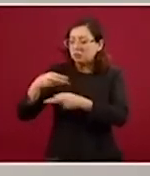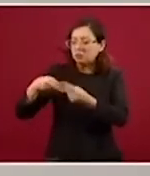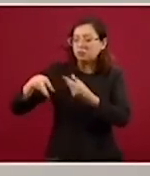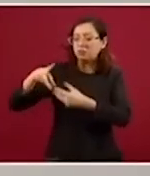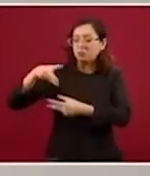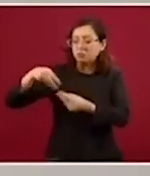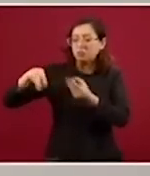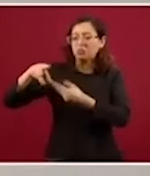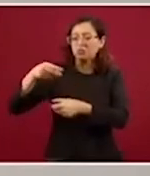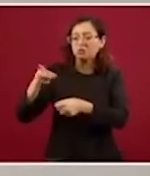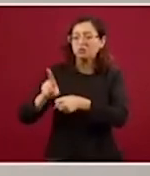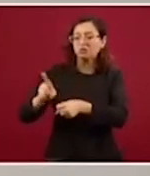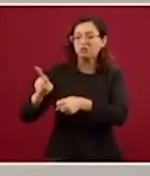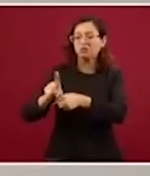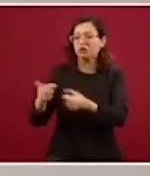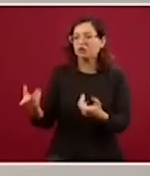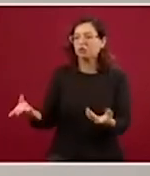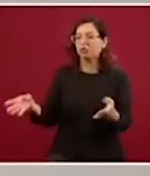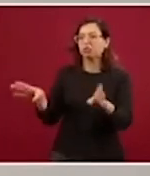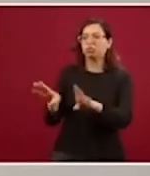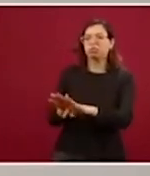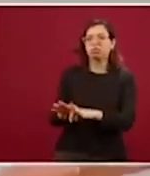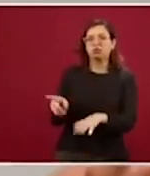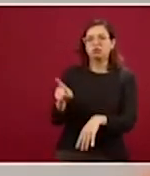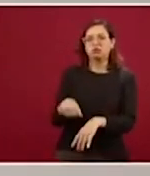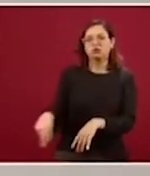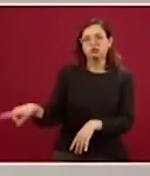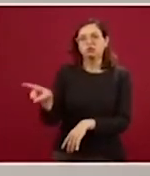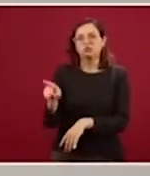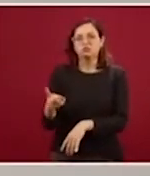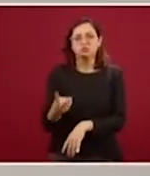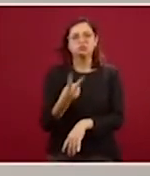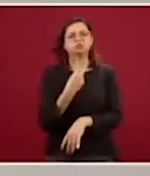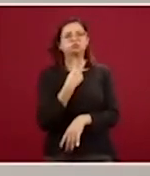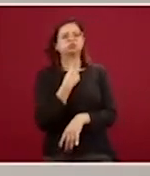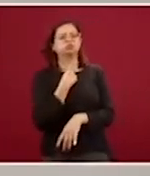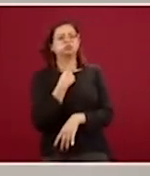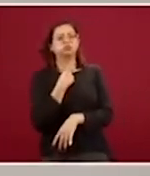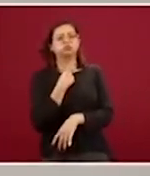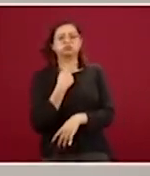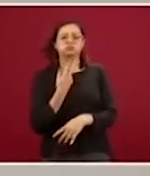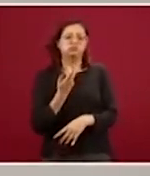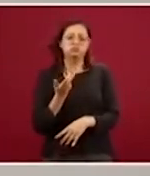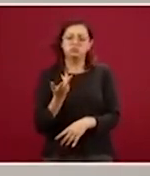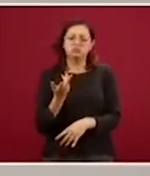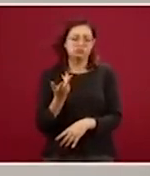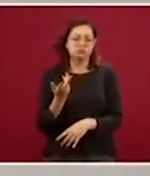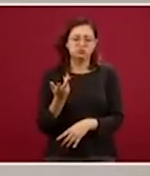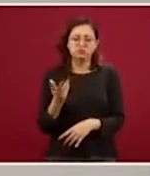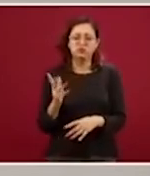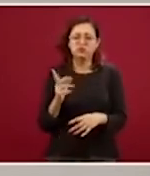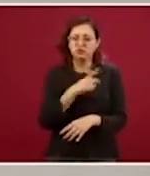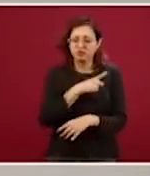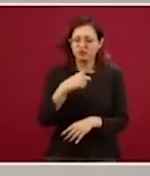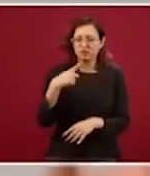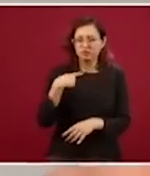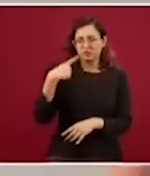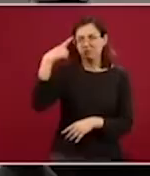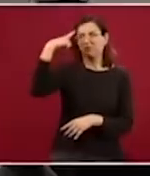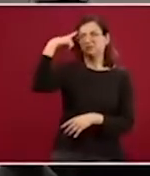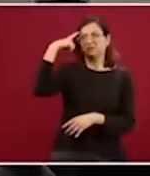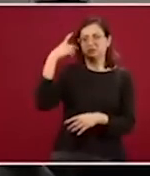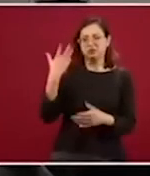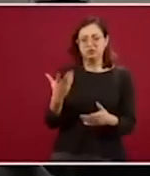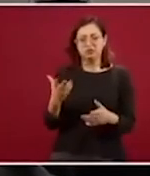comerciales, y esas son las personas que hay que tener siempre muy en mente, que no se afecten por distintas intervenciones de salud pública